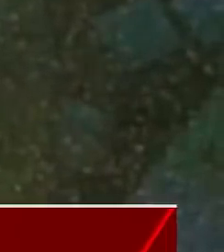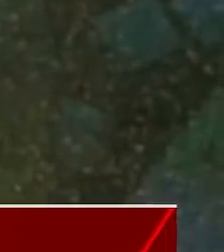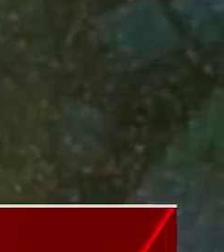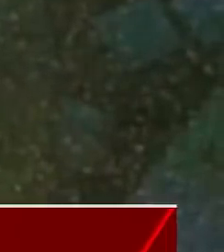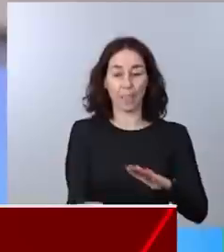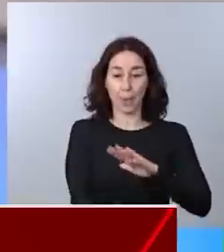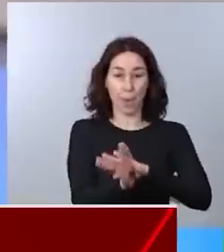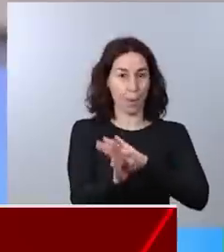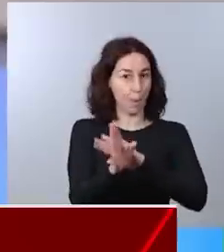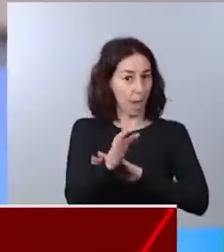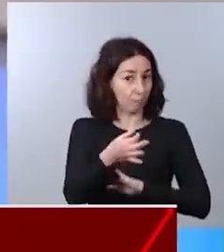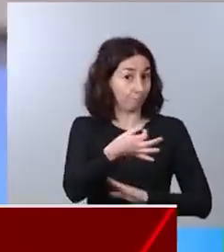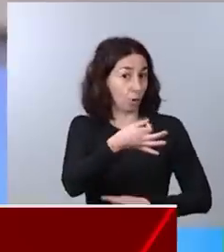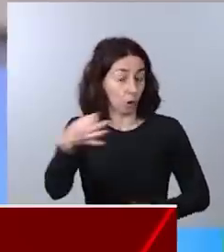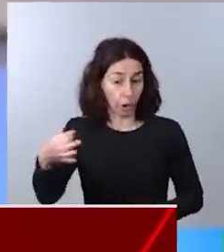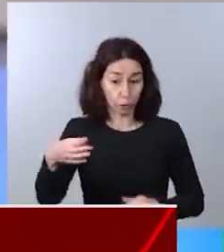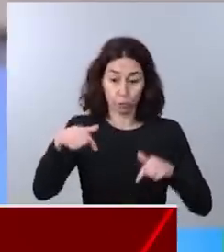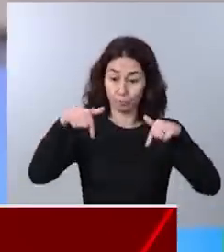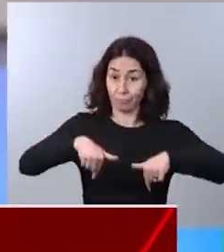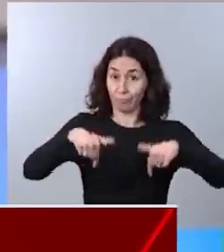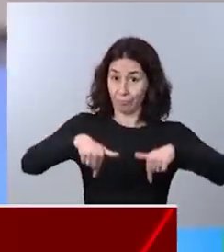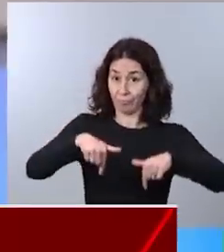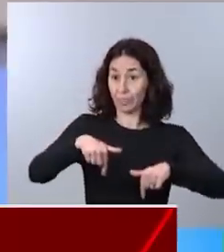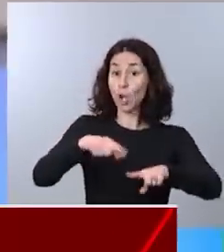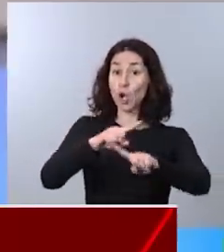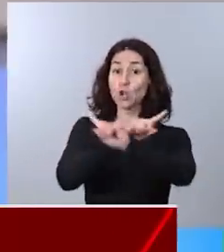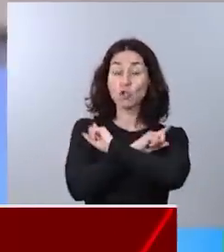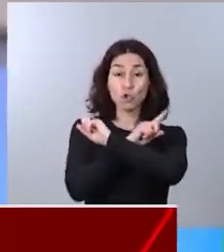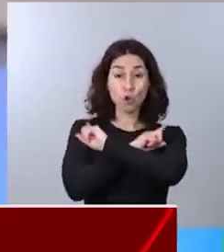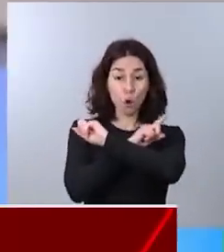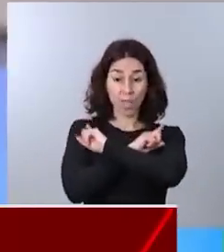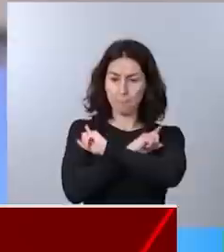hizo una enmienda a la totalidad de los presupuestos